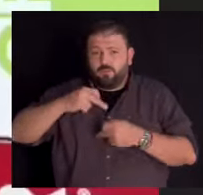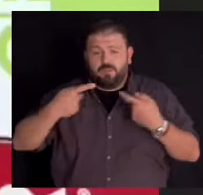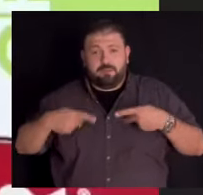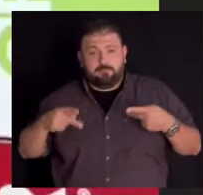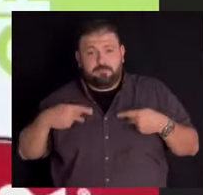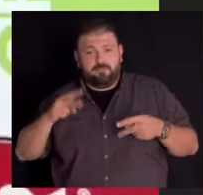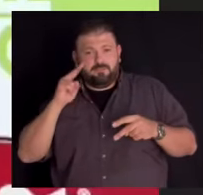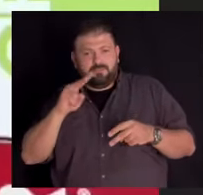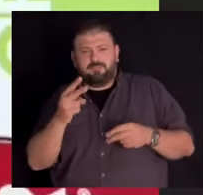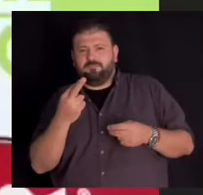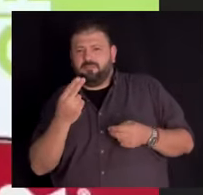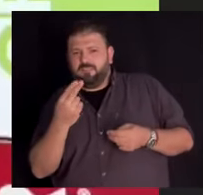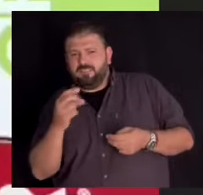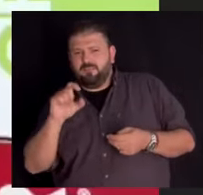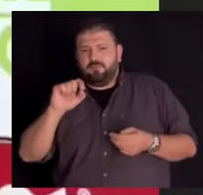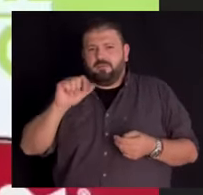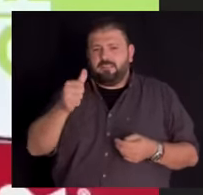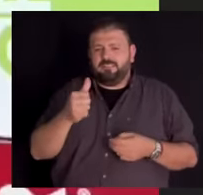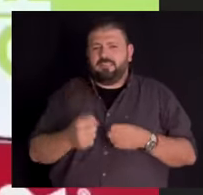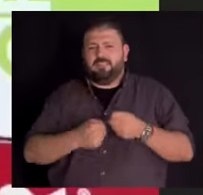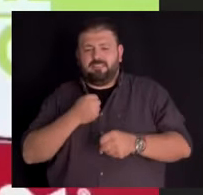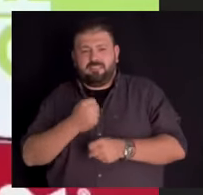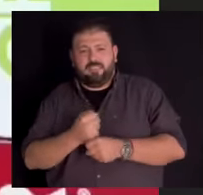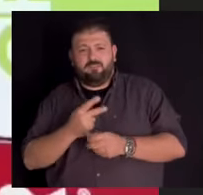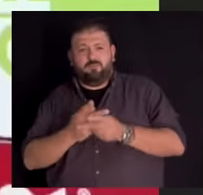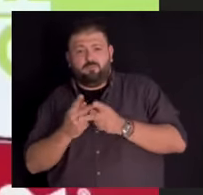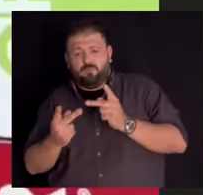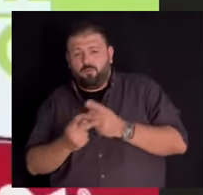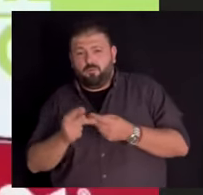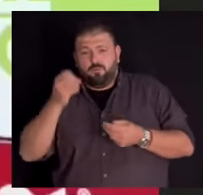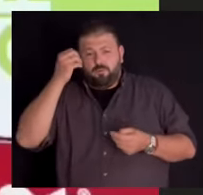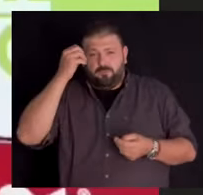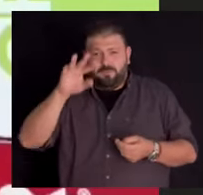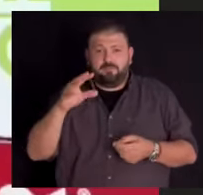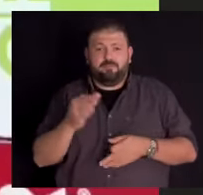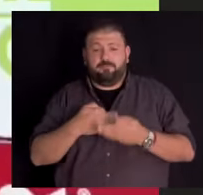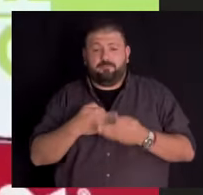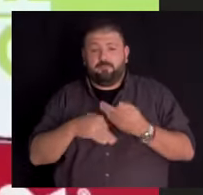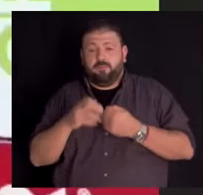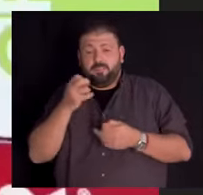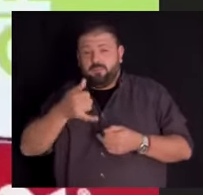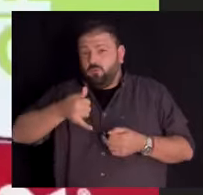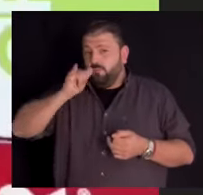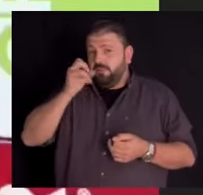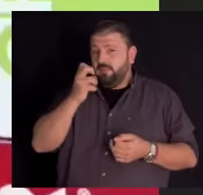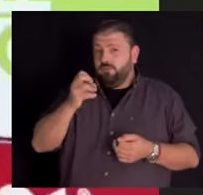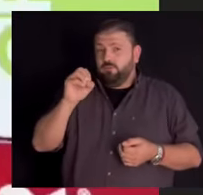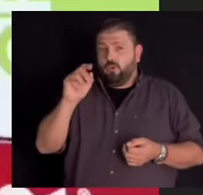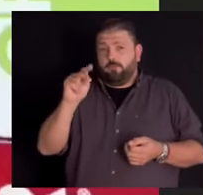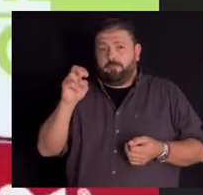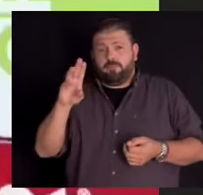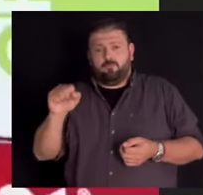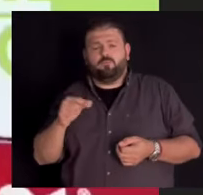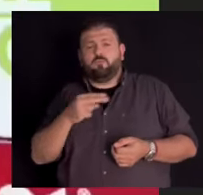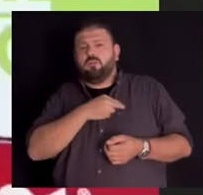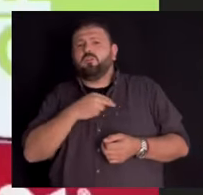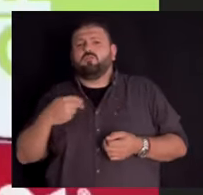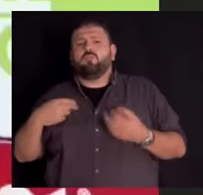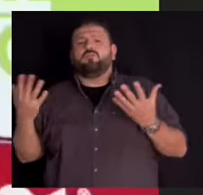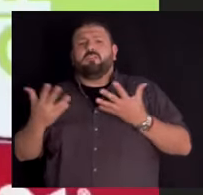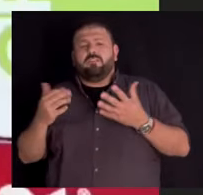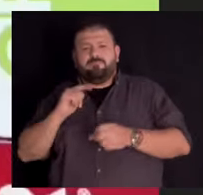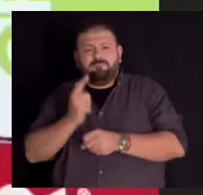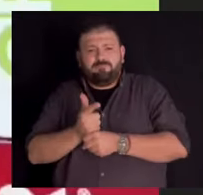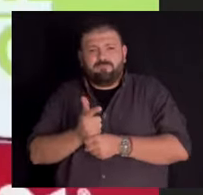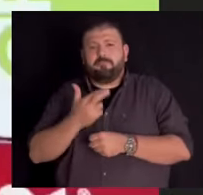25, 26 años los productos de OmniLife, ya han estado tomando el Optimus. ¿Qué es lo que notamos en ellos?